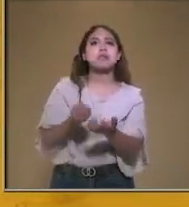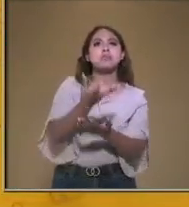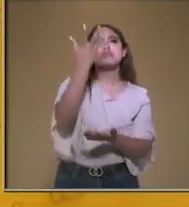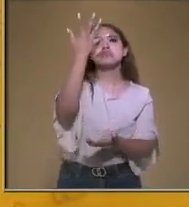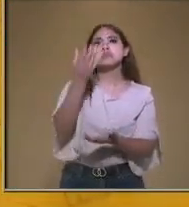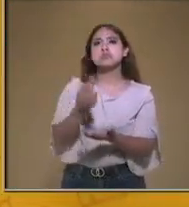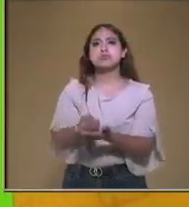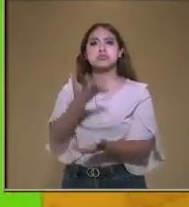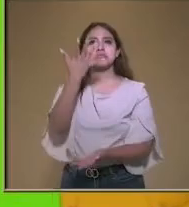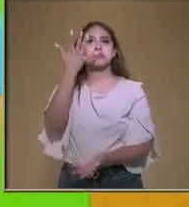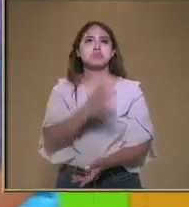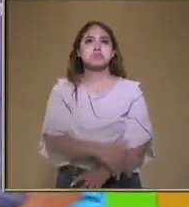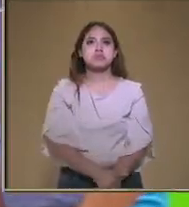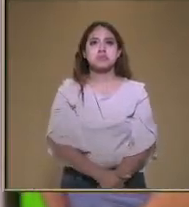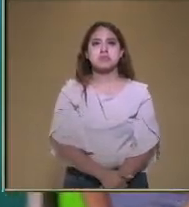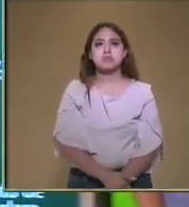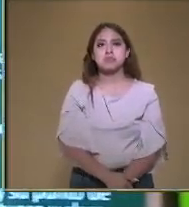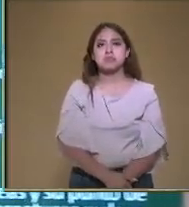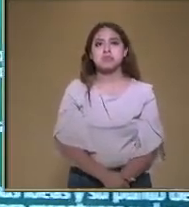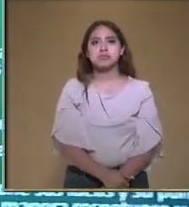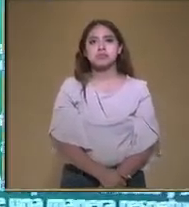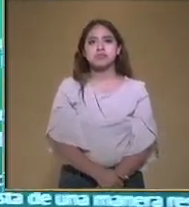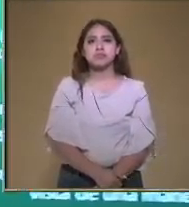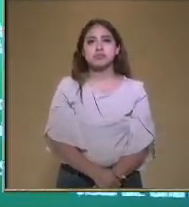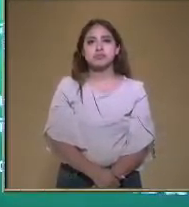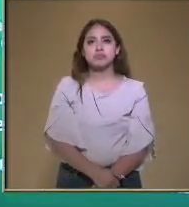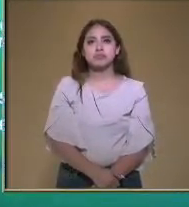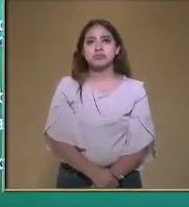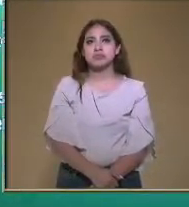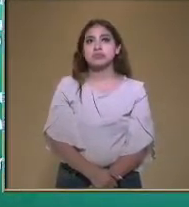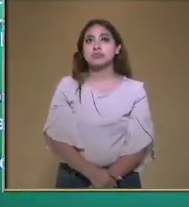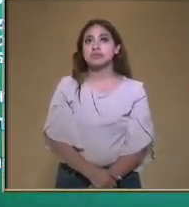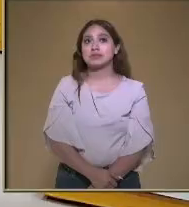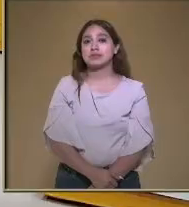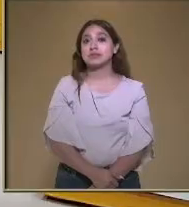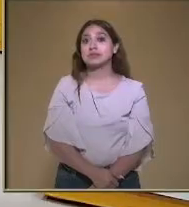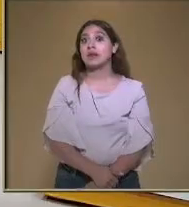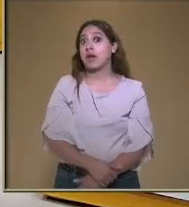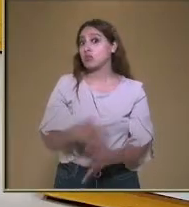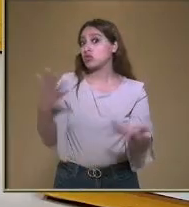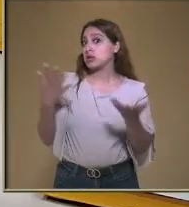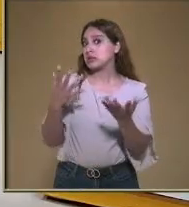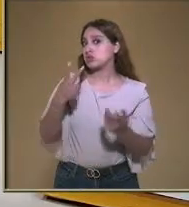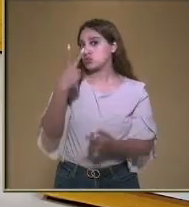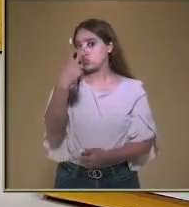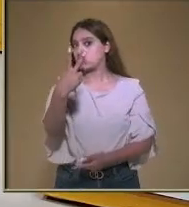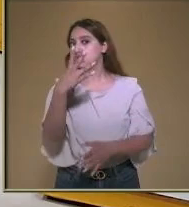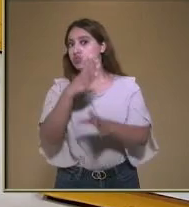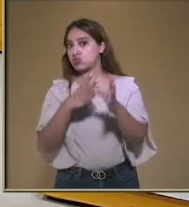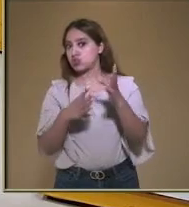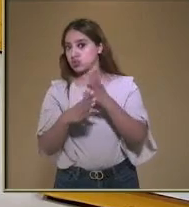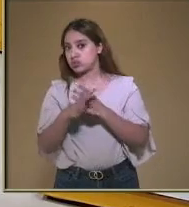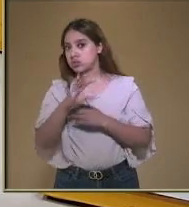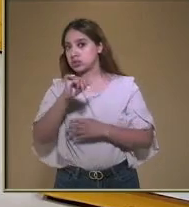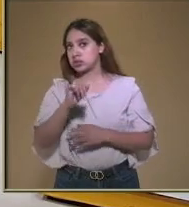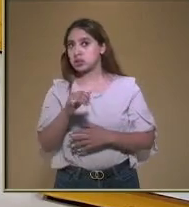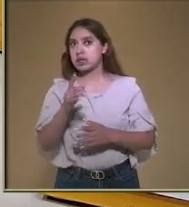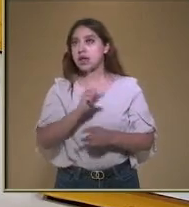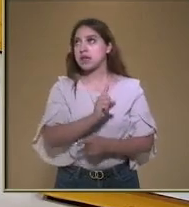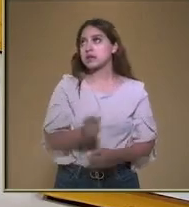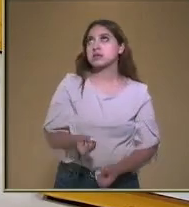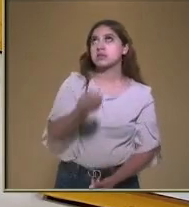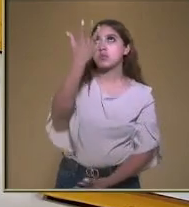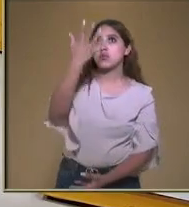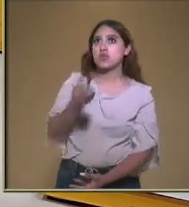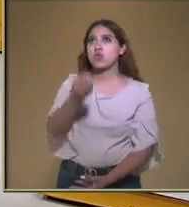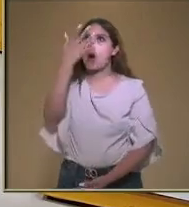aquí lanzo. Y si nos damos cuenta, estamos involucrando ambos elementos, ¿verdad? Estoy desplazándome y al mismo tiempo estoy